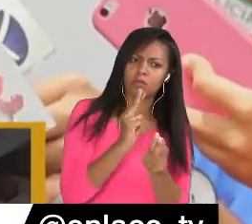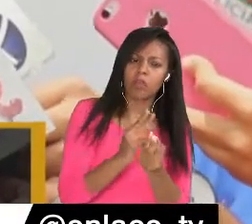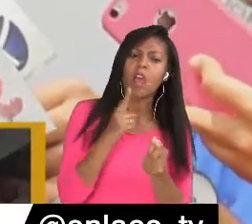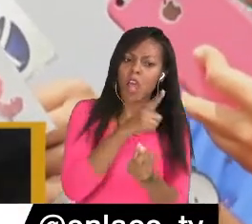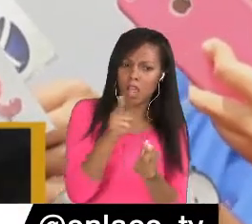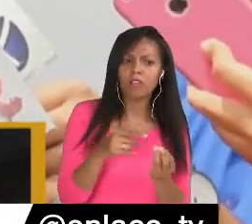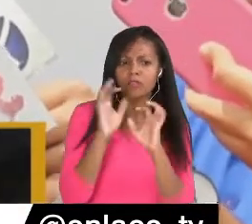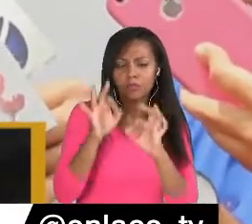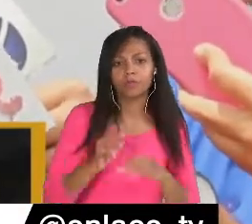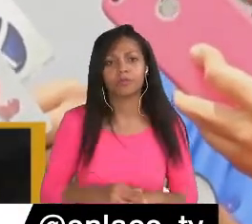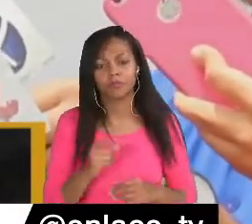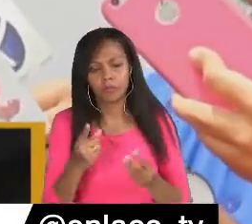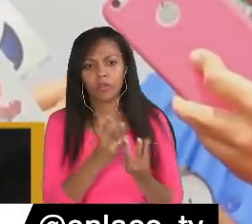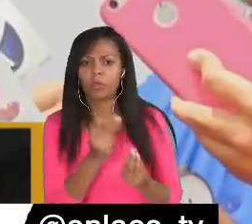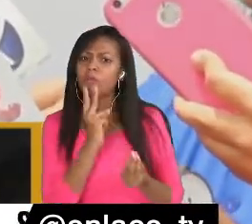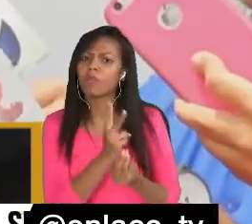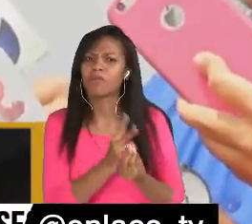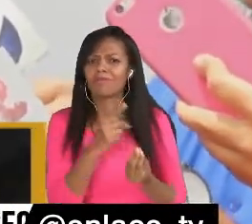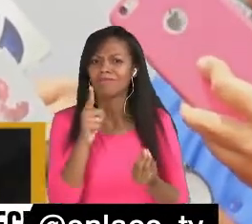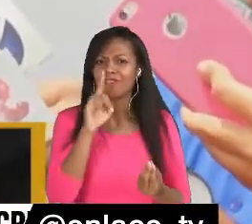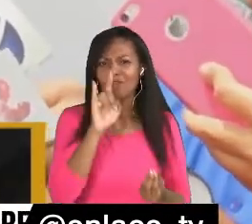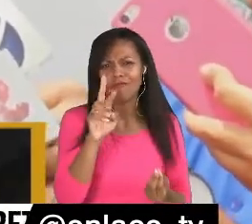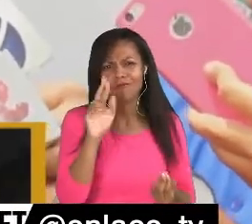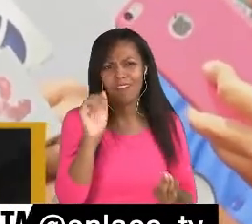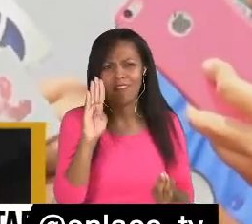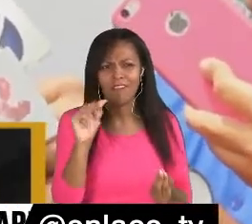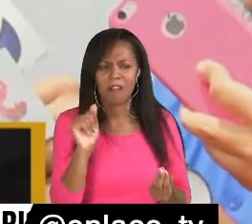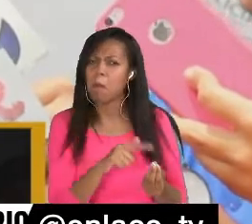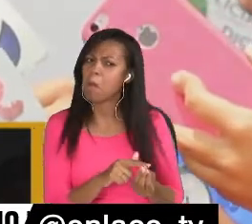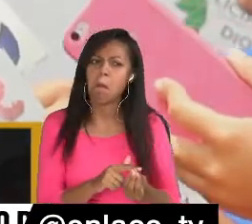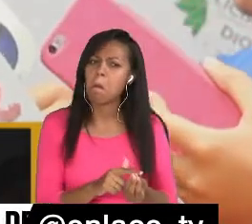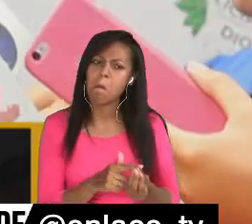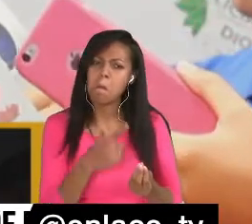de Urabá, ese término no es conocido.